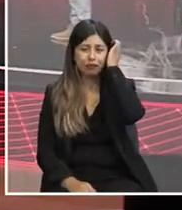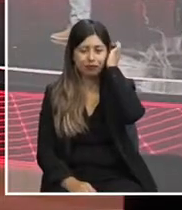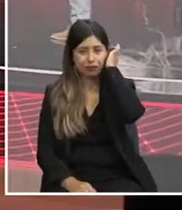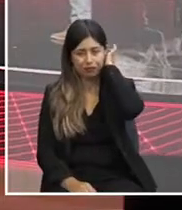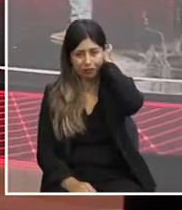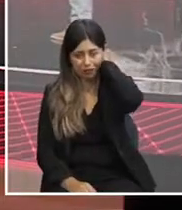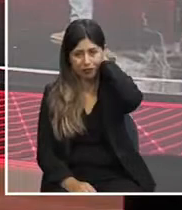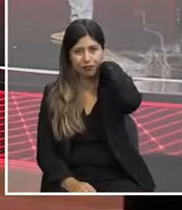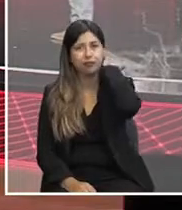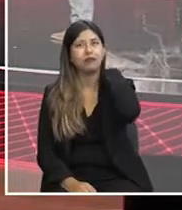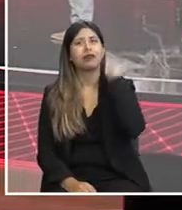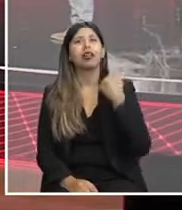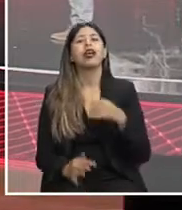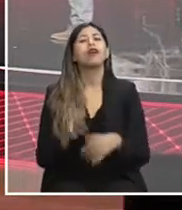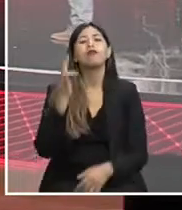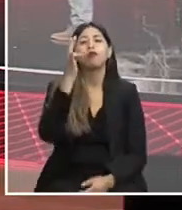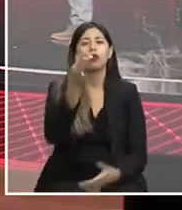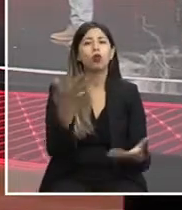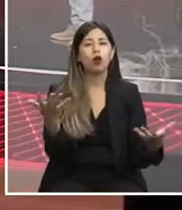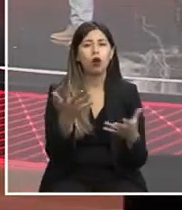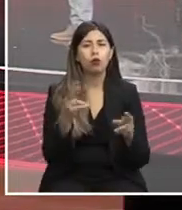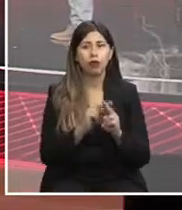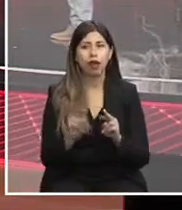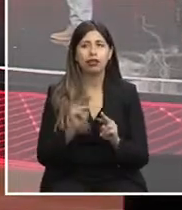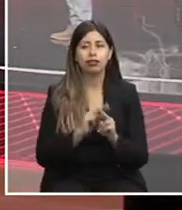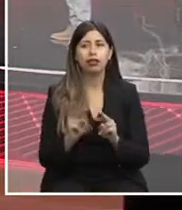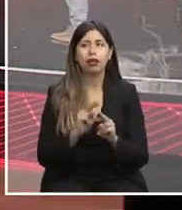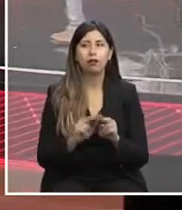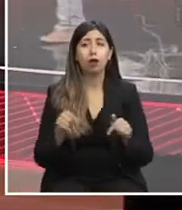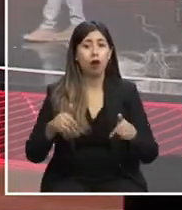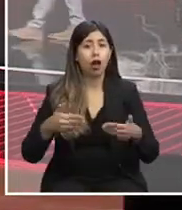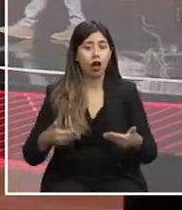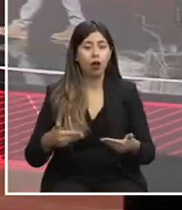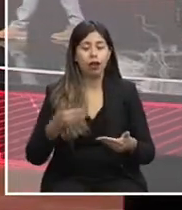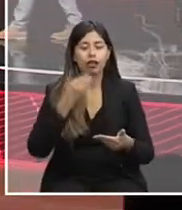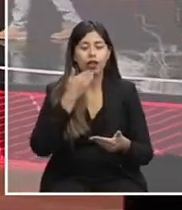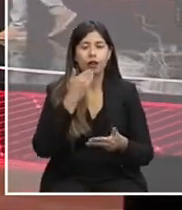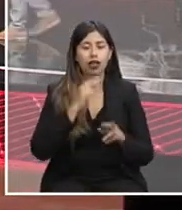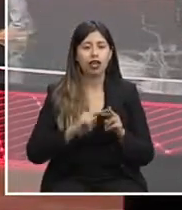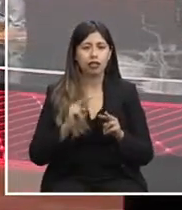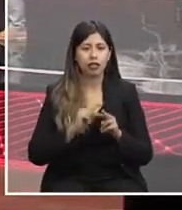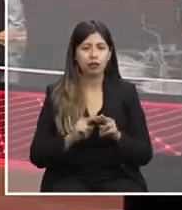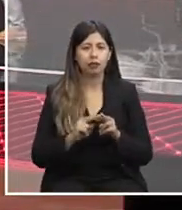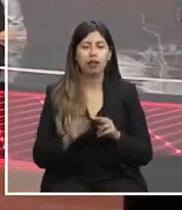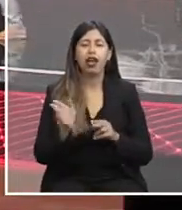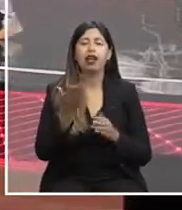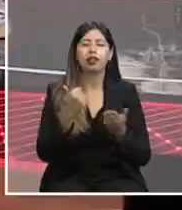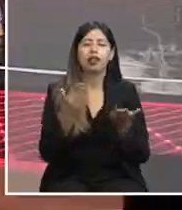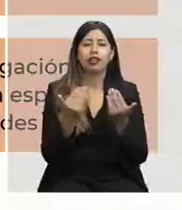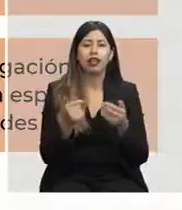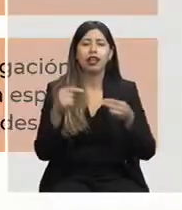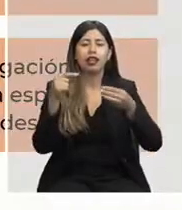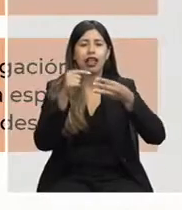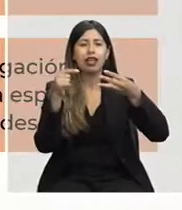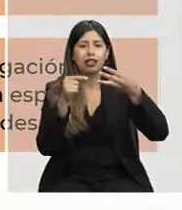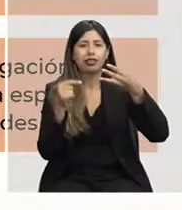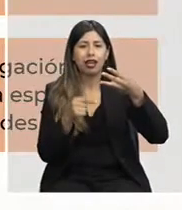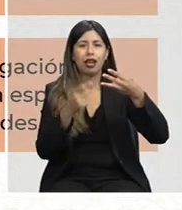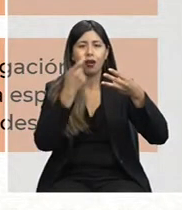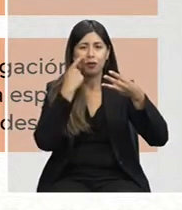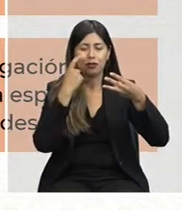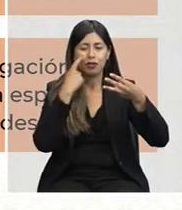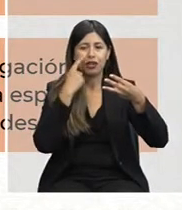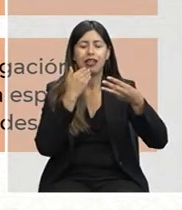¿Cómo lo hacemos en el futuro? Incluso desde ya deberíamos estarlo haciendo. Necesitamos tres niveles de conocimiento y tres niveles de